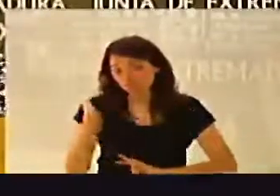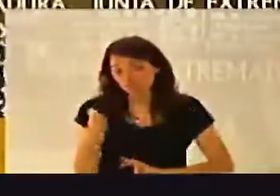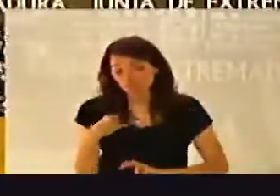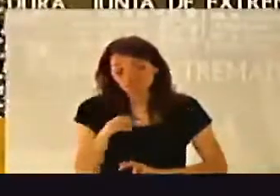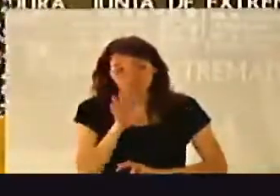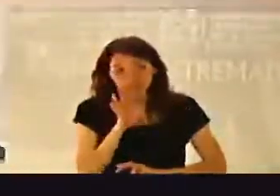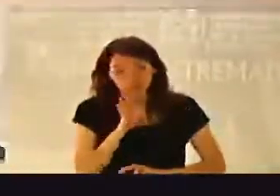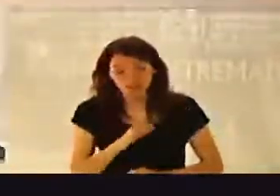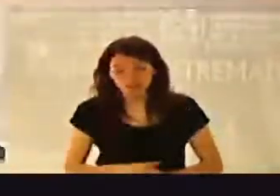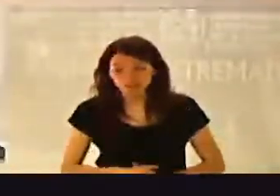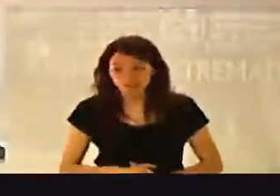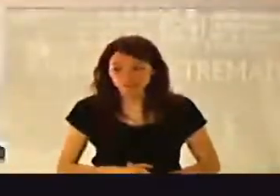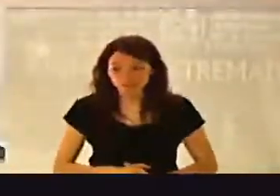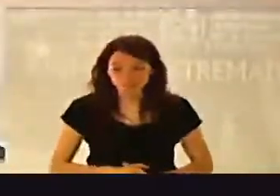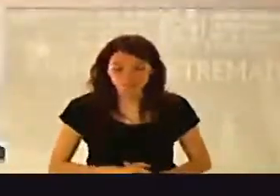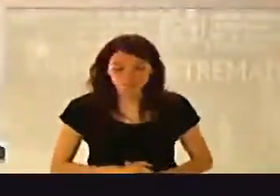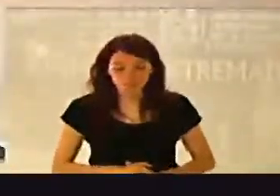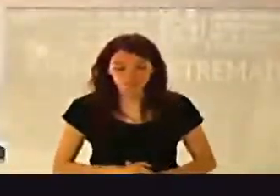duda.